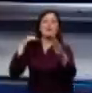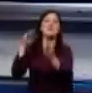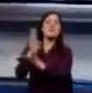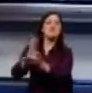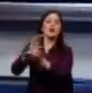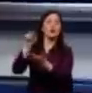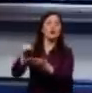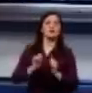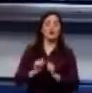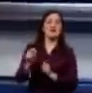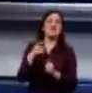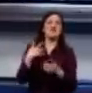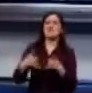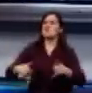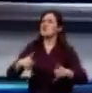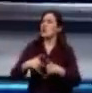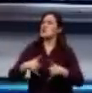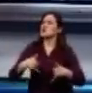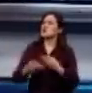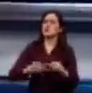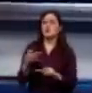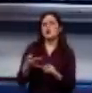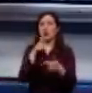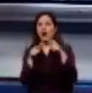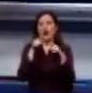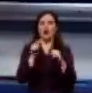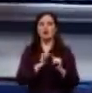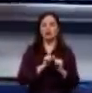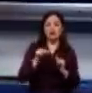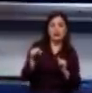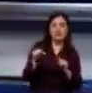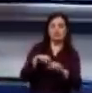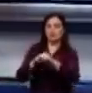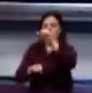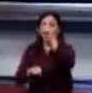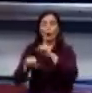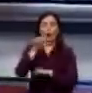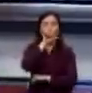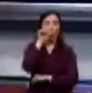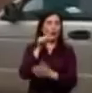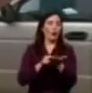fachada de local de venta de licores y funcionaba como almacenamiento y distribución del alcaloide.